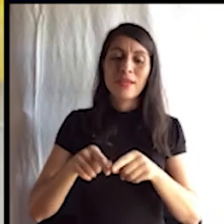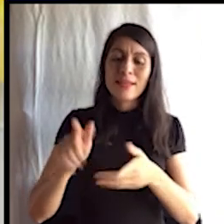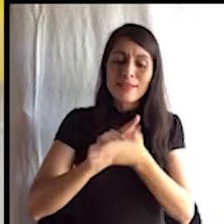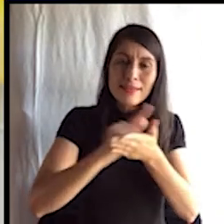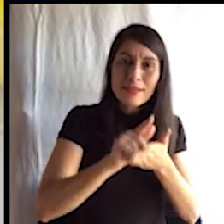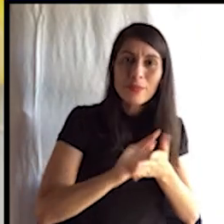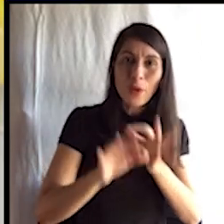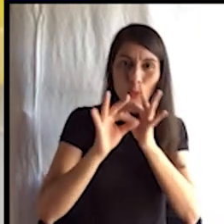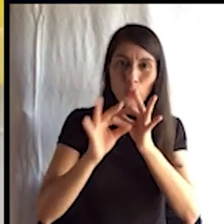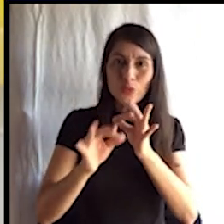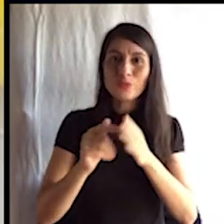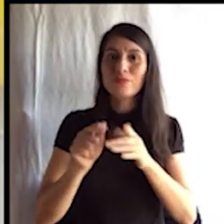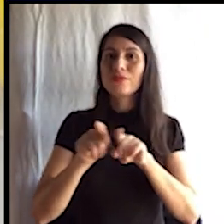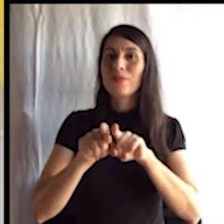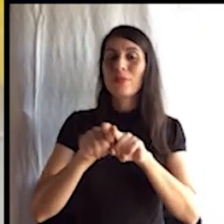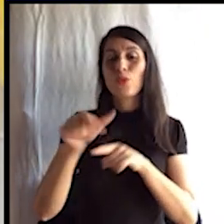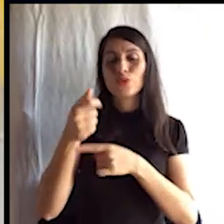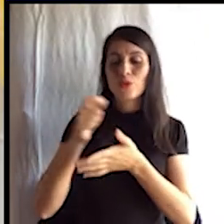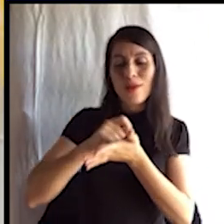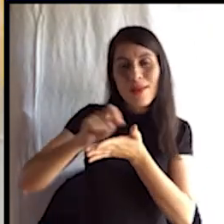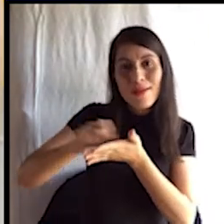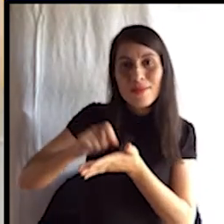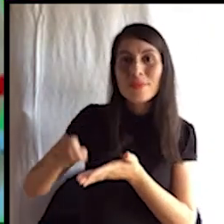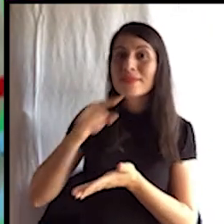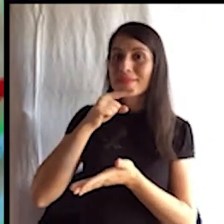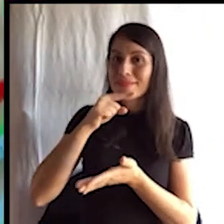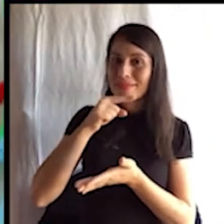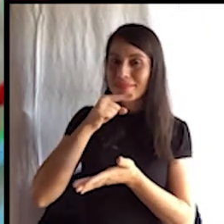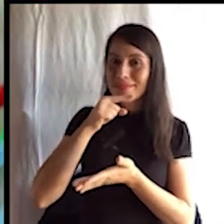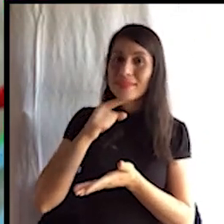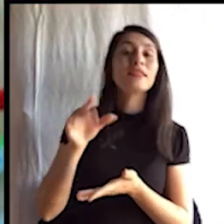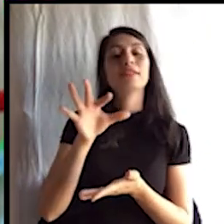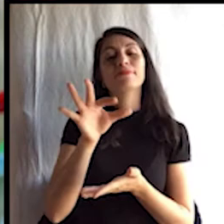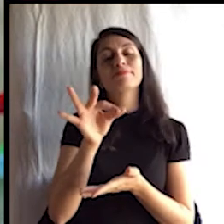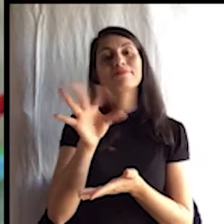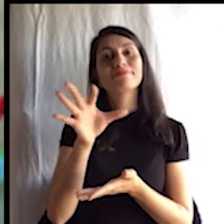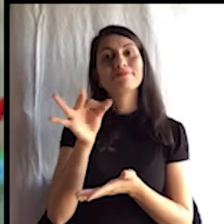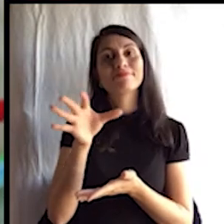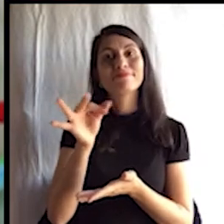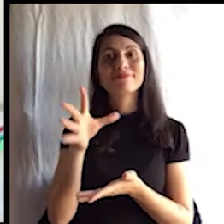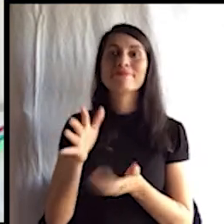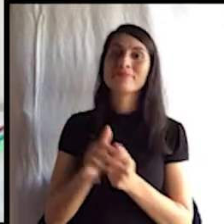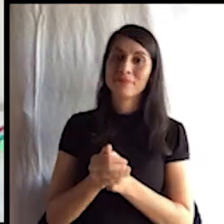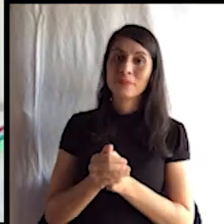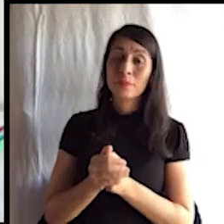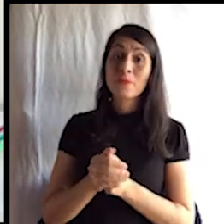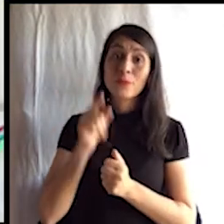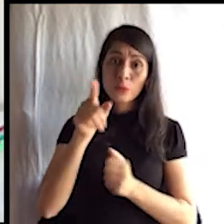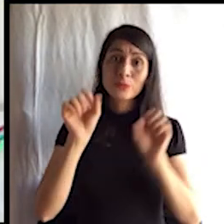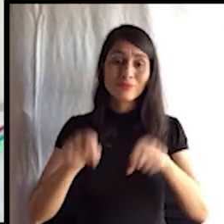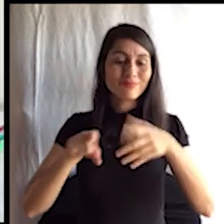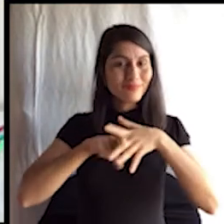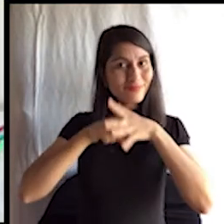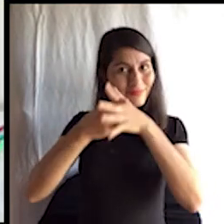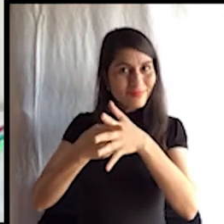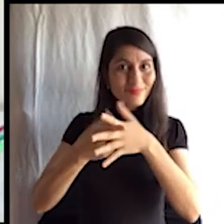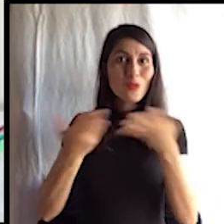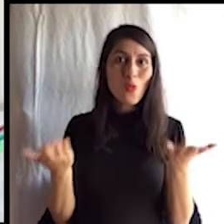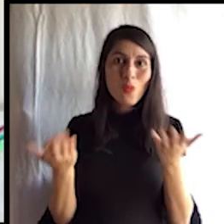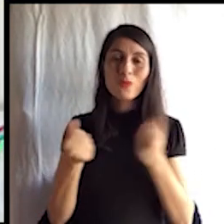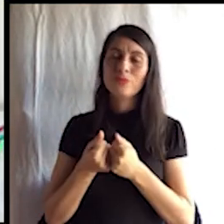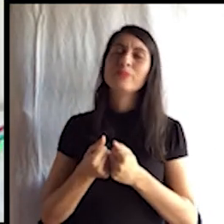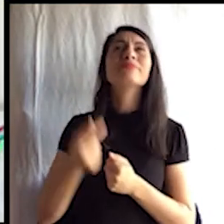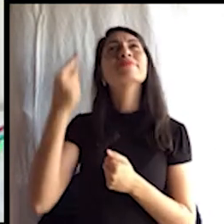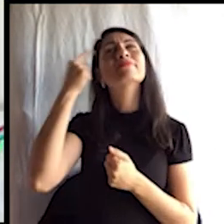limpiapipas, pinturas, lápices carbón y silicón líquido. Entonces, para comenzar,